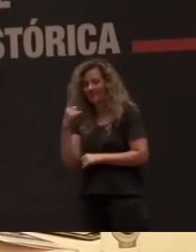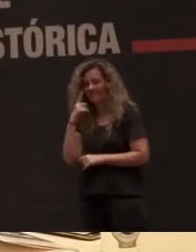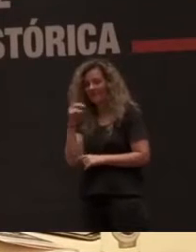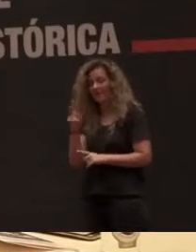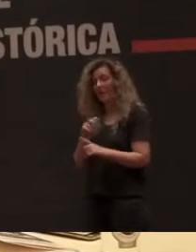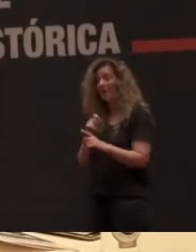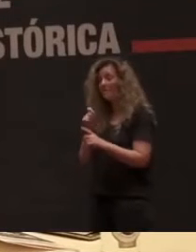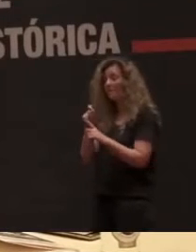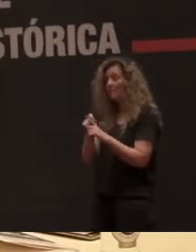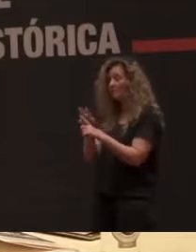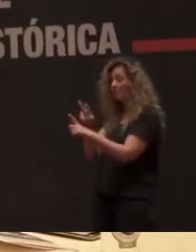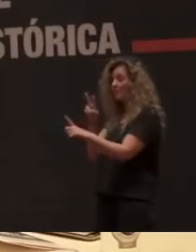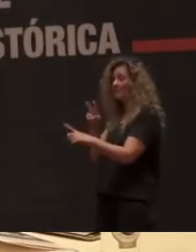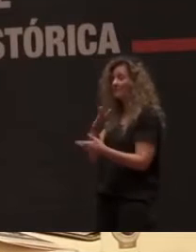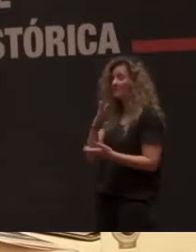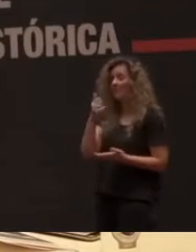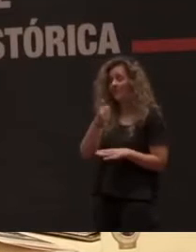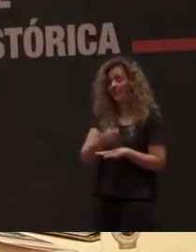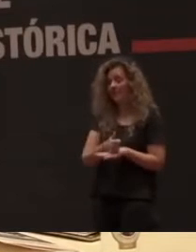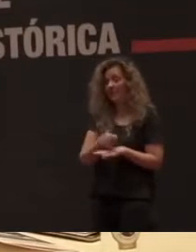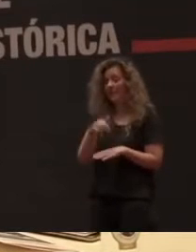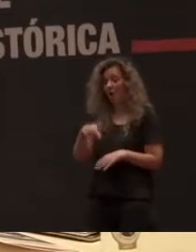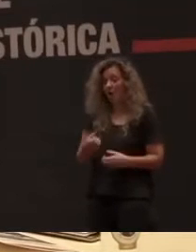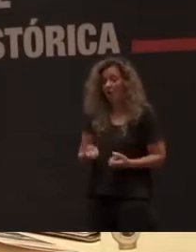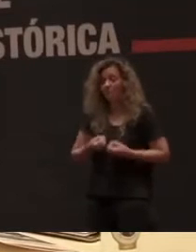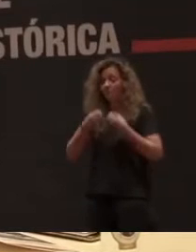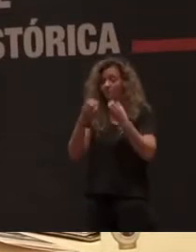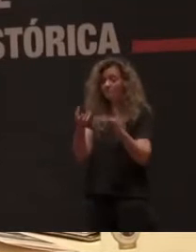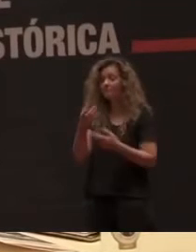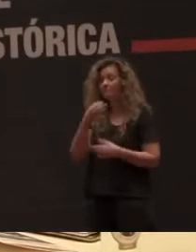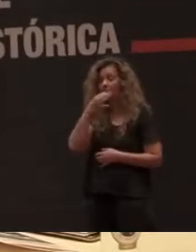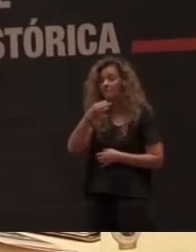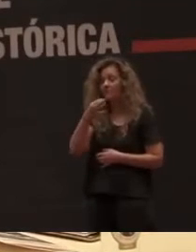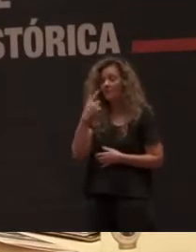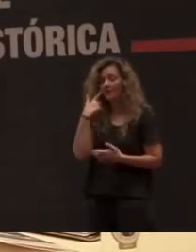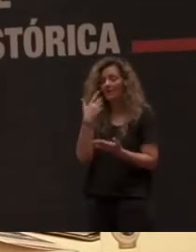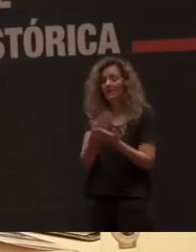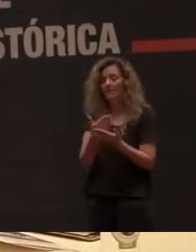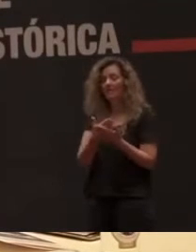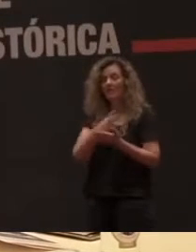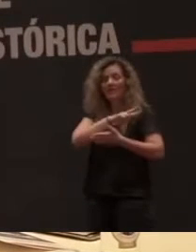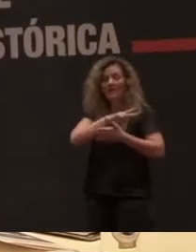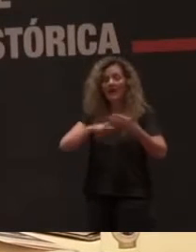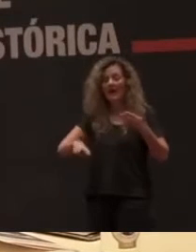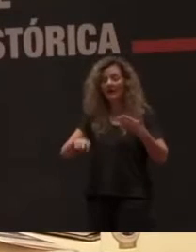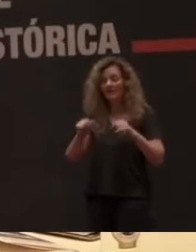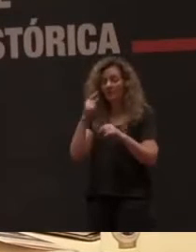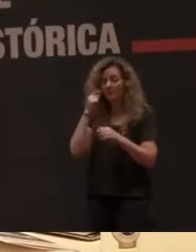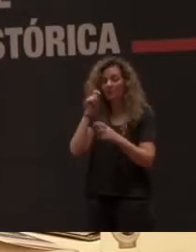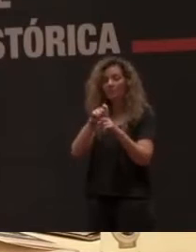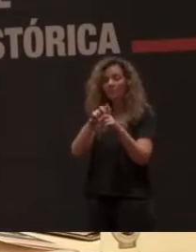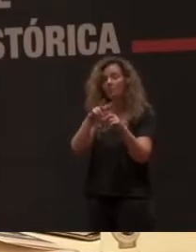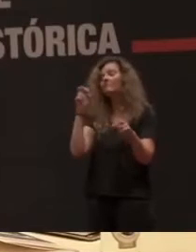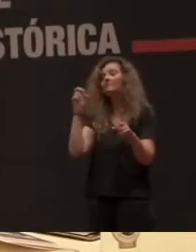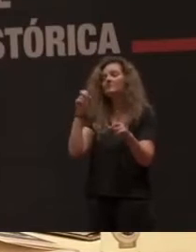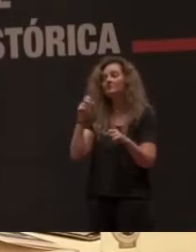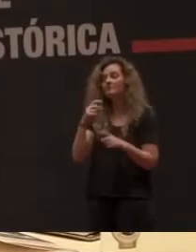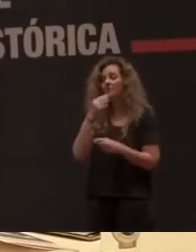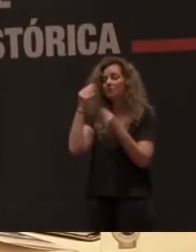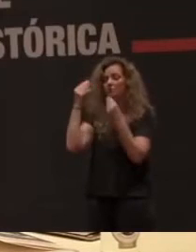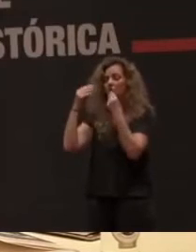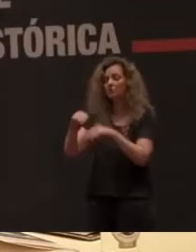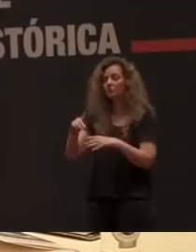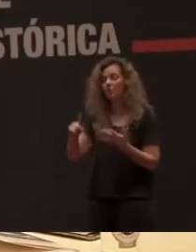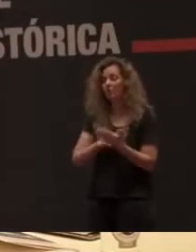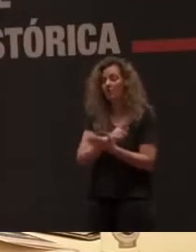perspectiva centralista e na súa exposición de hoxe vai poñer de manifesto que analiza dende o punto de vista historiográfico as